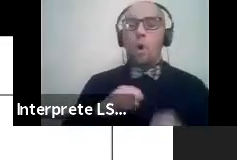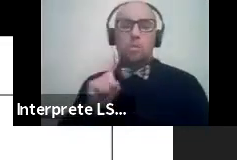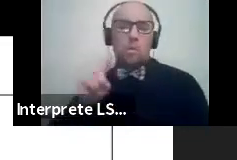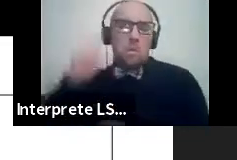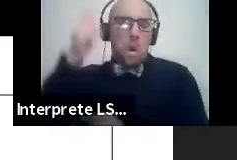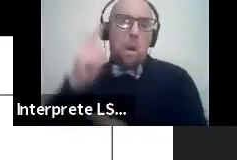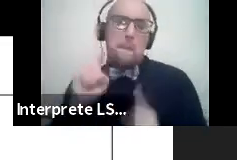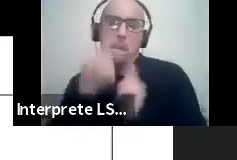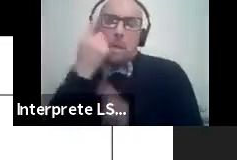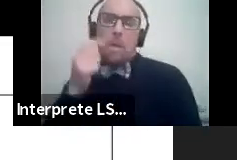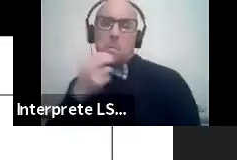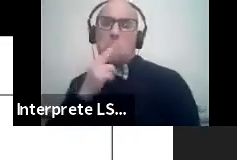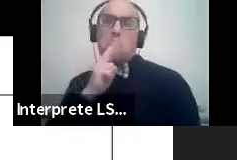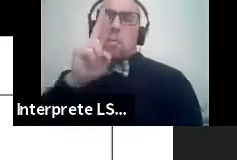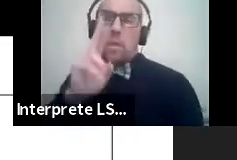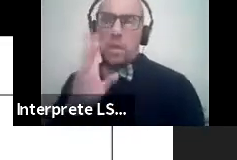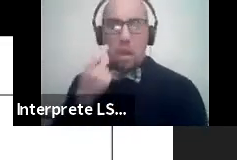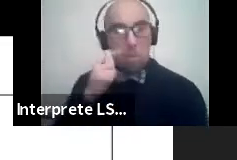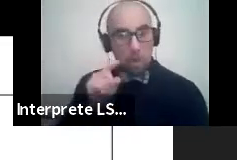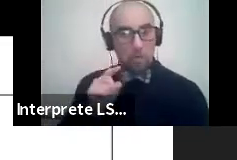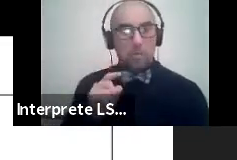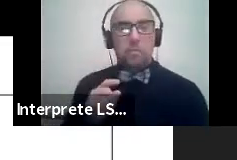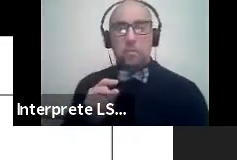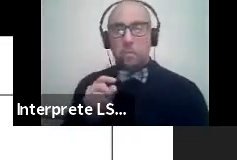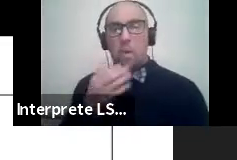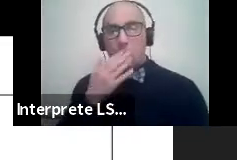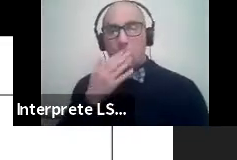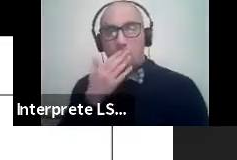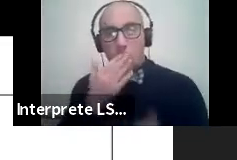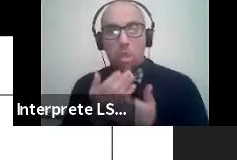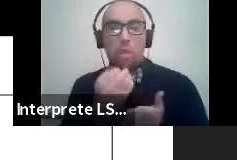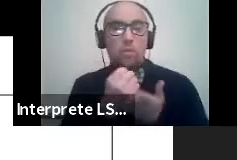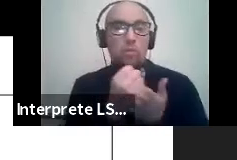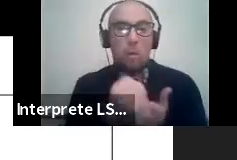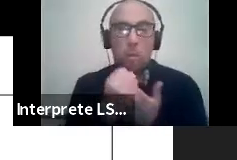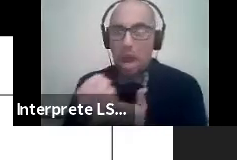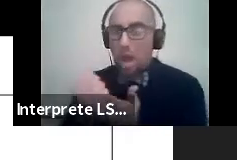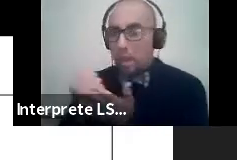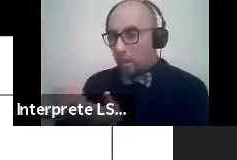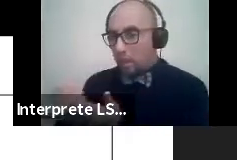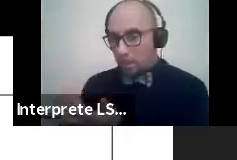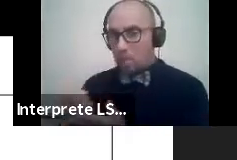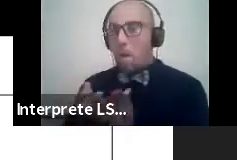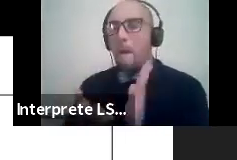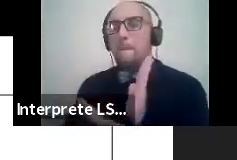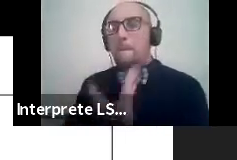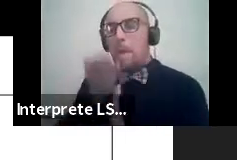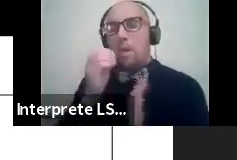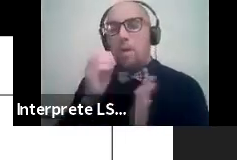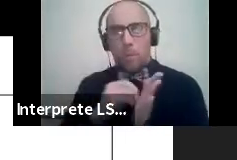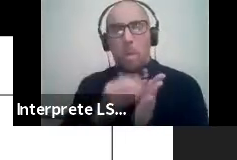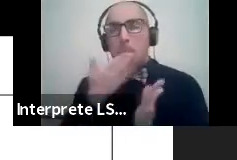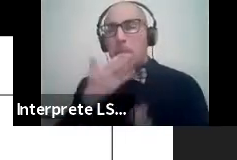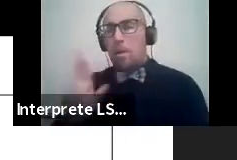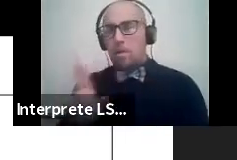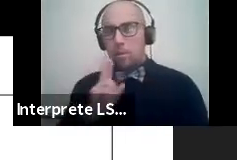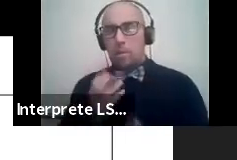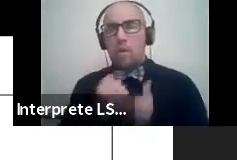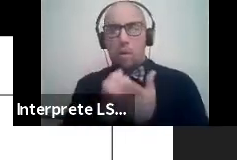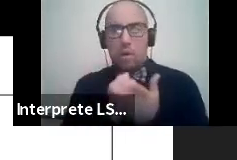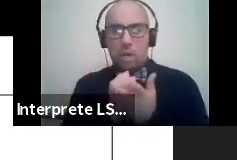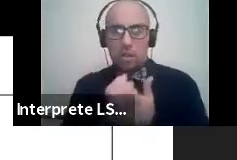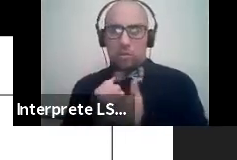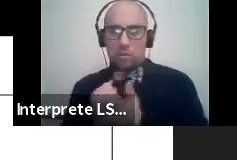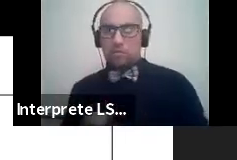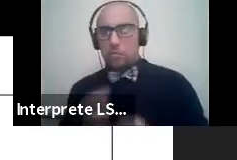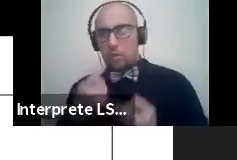matemática, pero lo que se ha visto que es más exitoso es que sea una actividad donde se fomente la cooperación, ¿ya? Otra